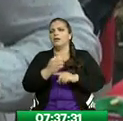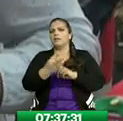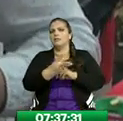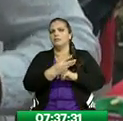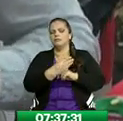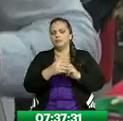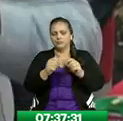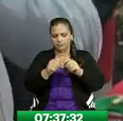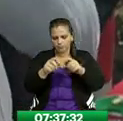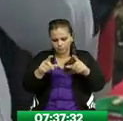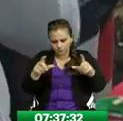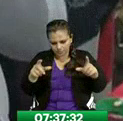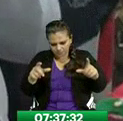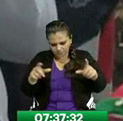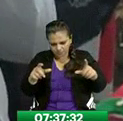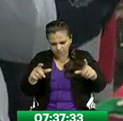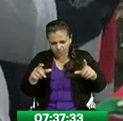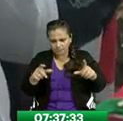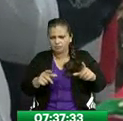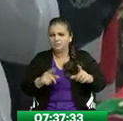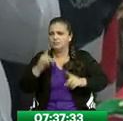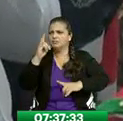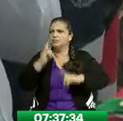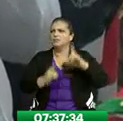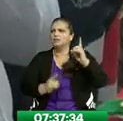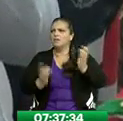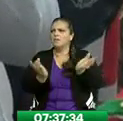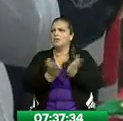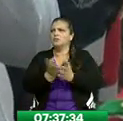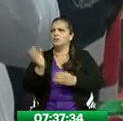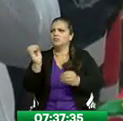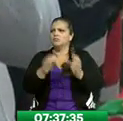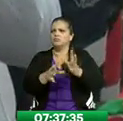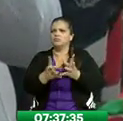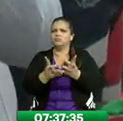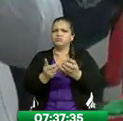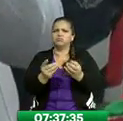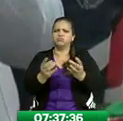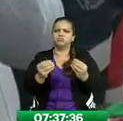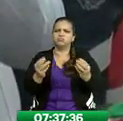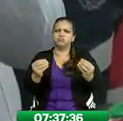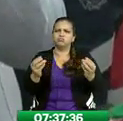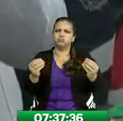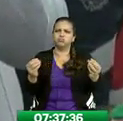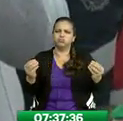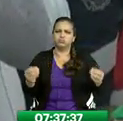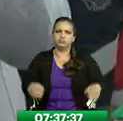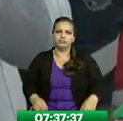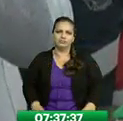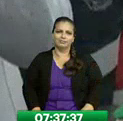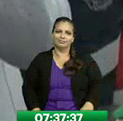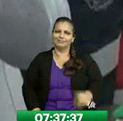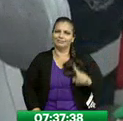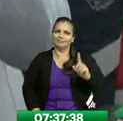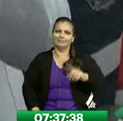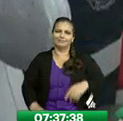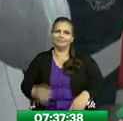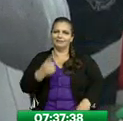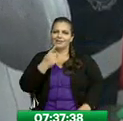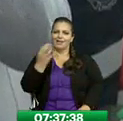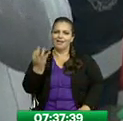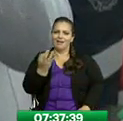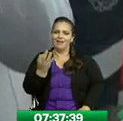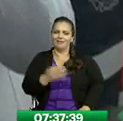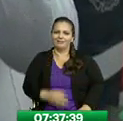la playa, es Santo Brasil. Hicieron lo mismo en Acapulco diciendo que era Acapulco, pero no. Es una foto que